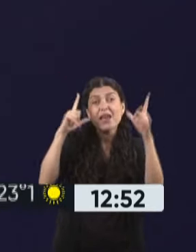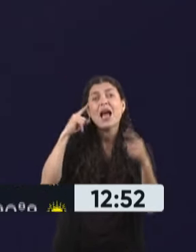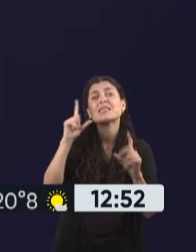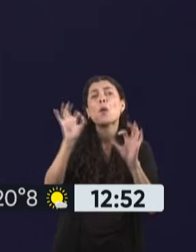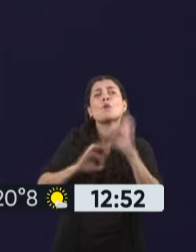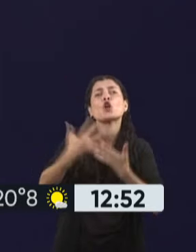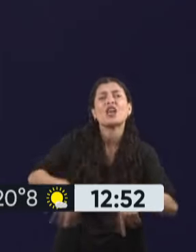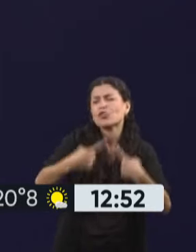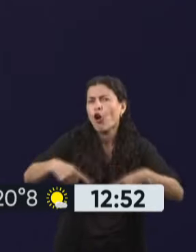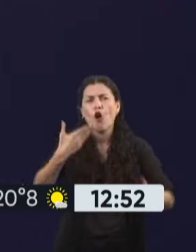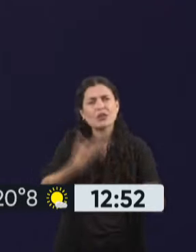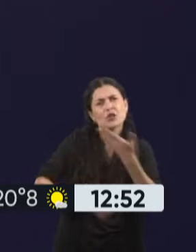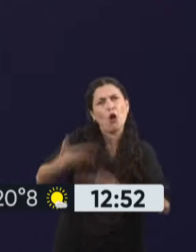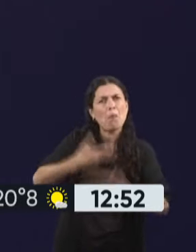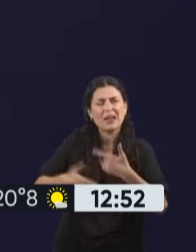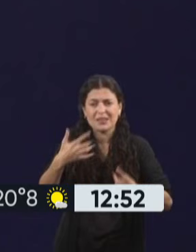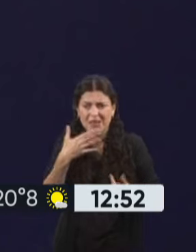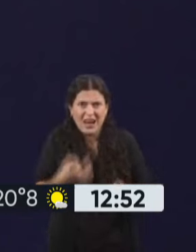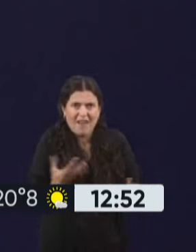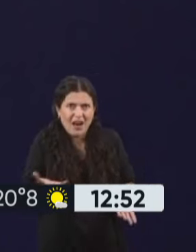Yo la verdad es que no.